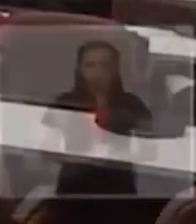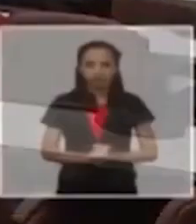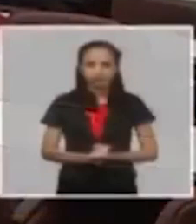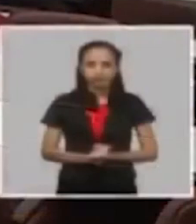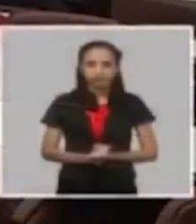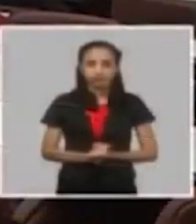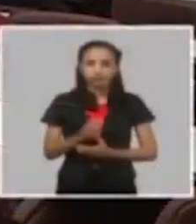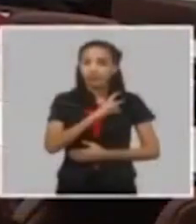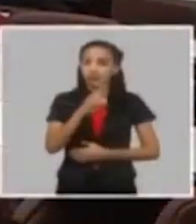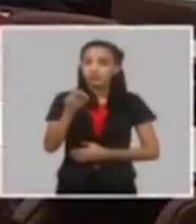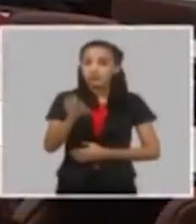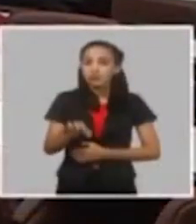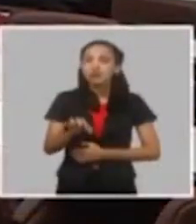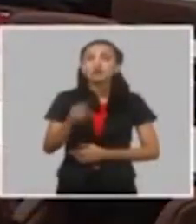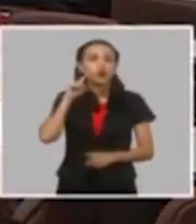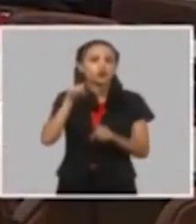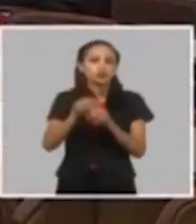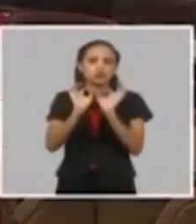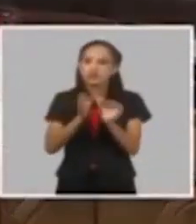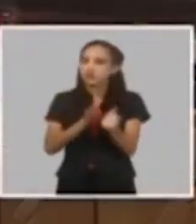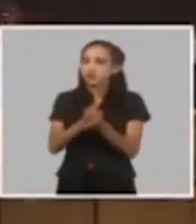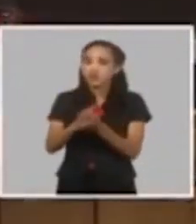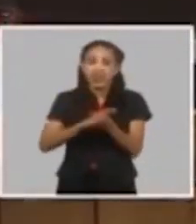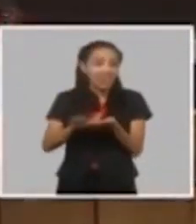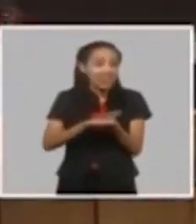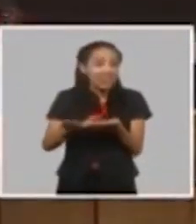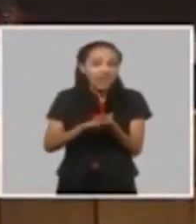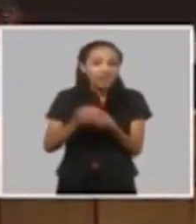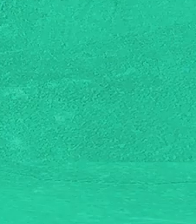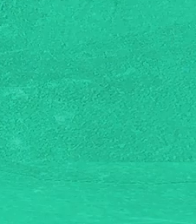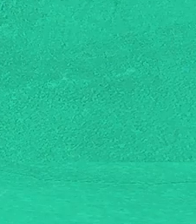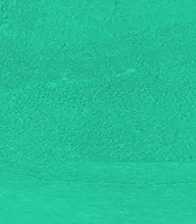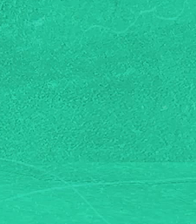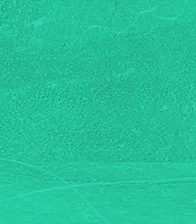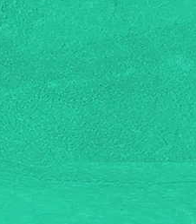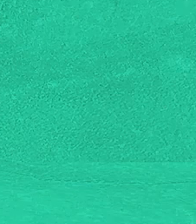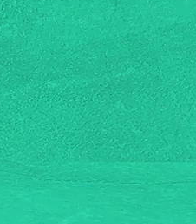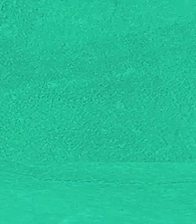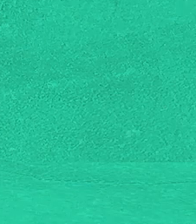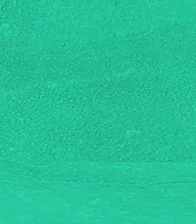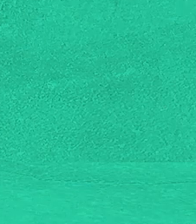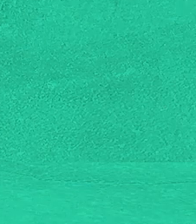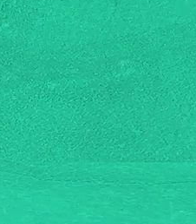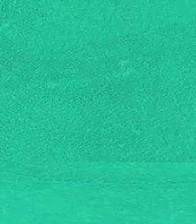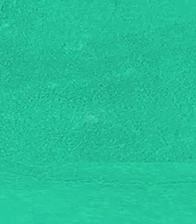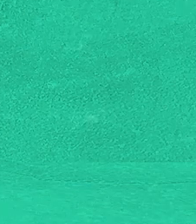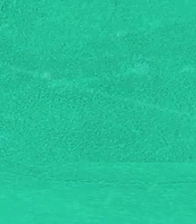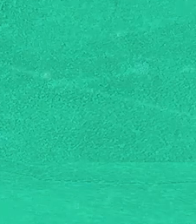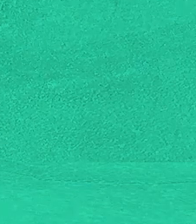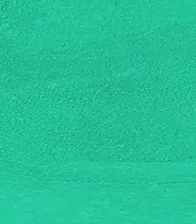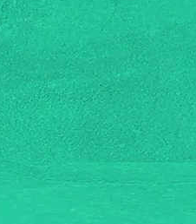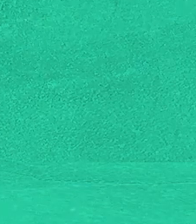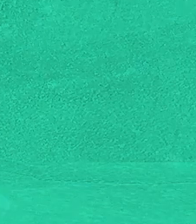La revolución insiste en su firme propósito de que nadie quedará desamparado. Esta frase de Díaz-Canel, que a todas luces ha